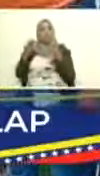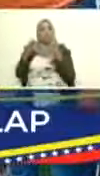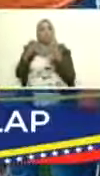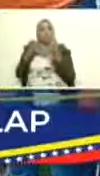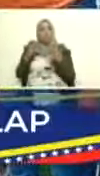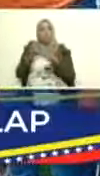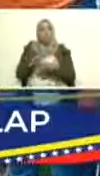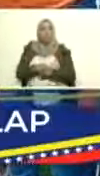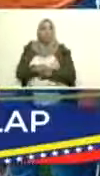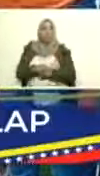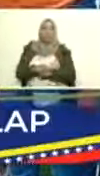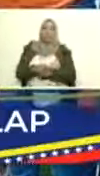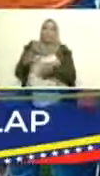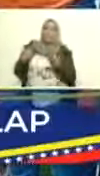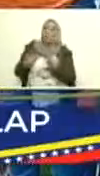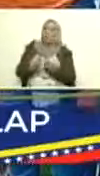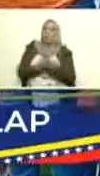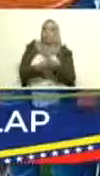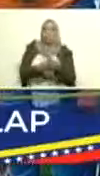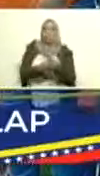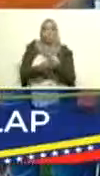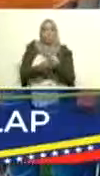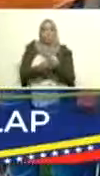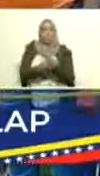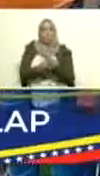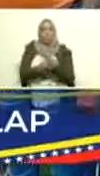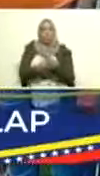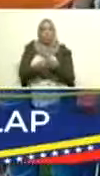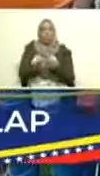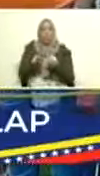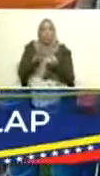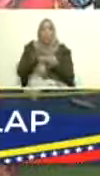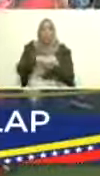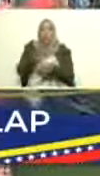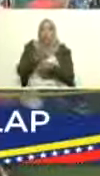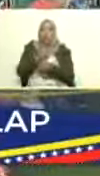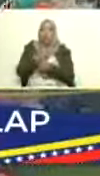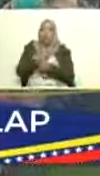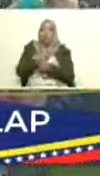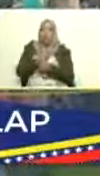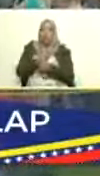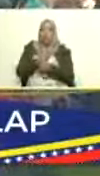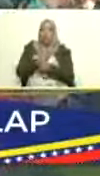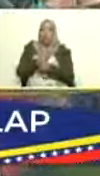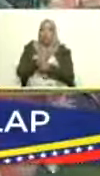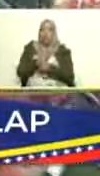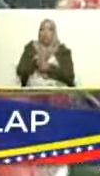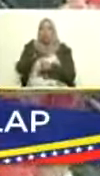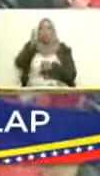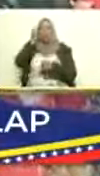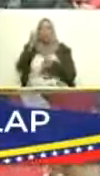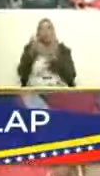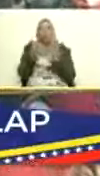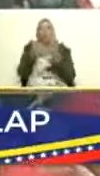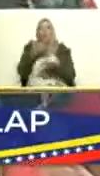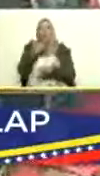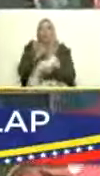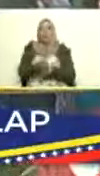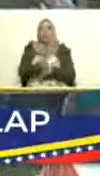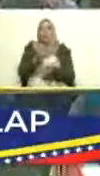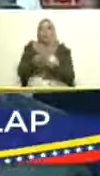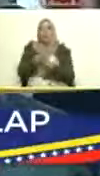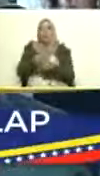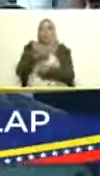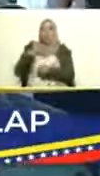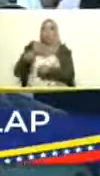Continuamos contigo, presidente, porque estamos confiando en lo que ese día 8 de diciembre